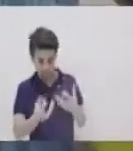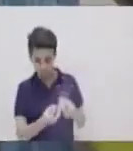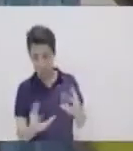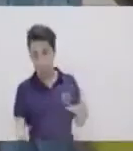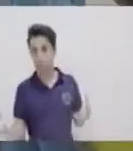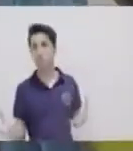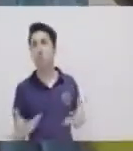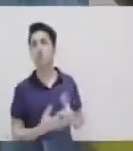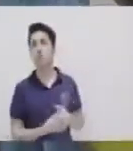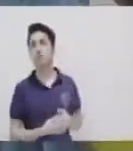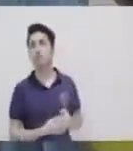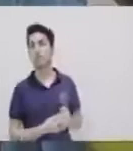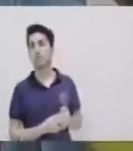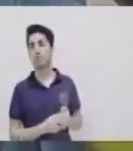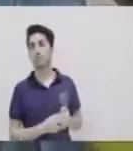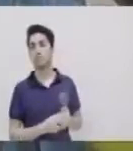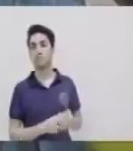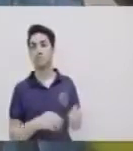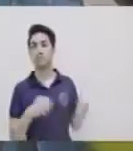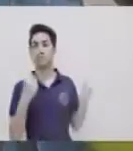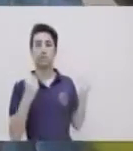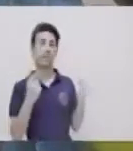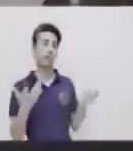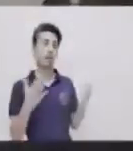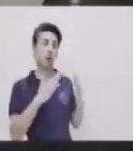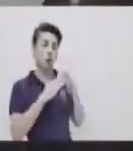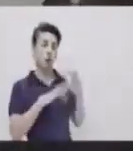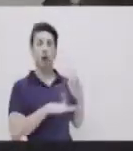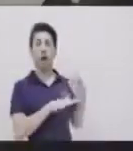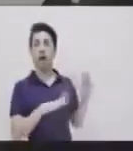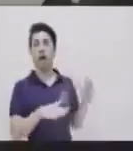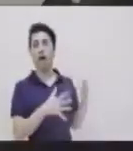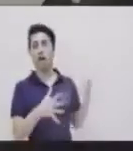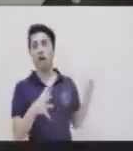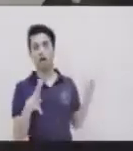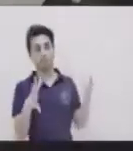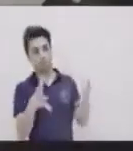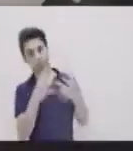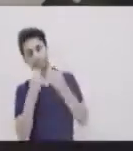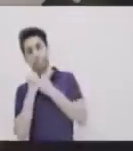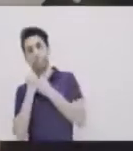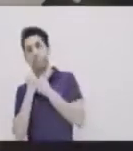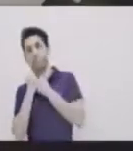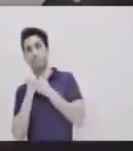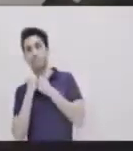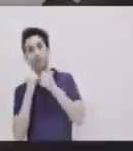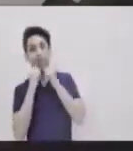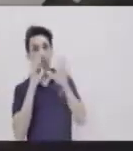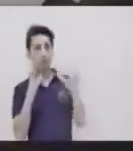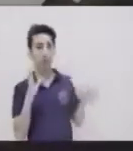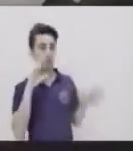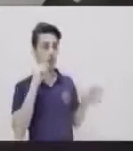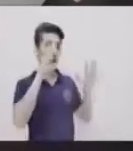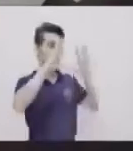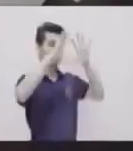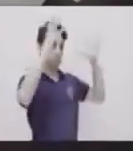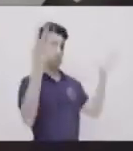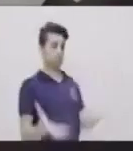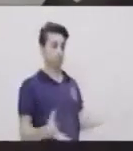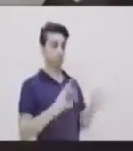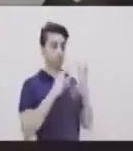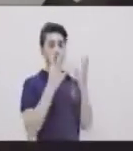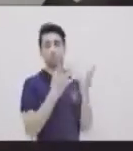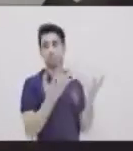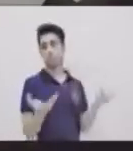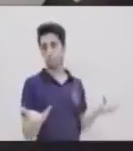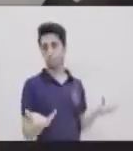su familia, construir un hogar, o sea, todo eso se lo arrebatamos a los animales al ponerlos en una jaula en